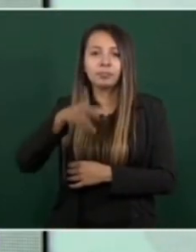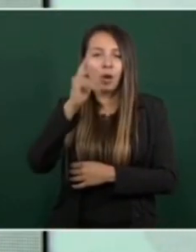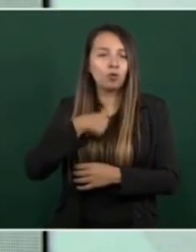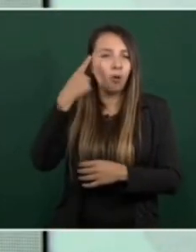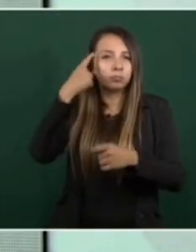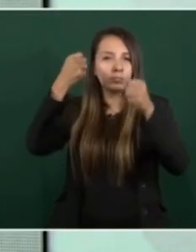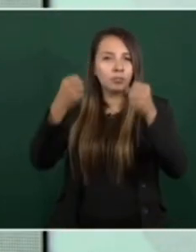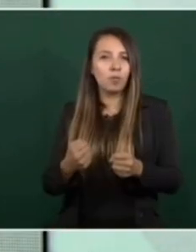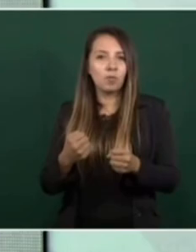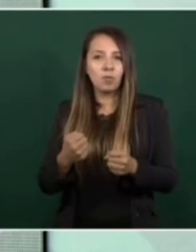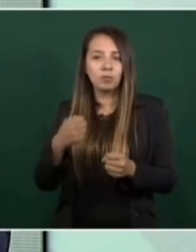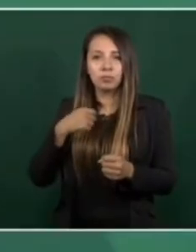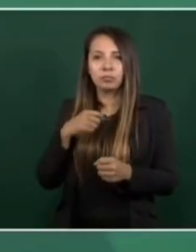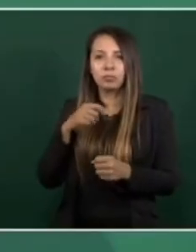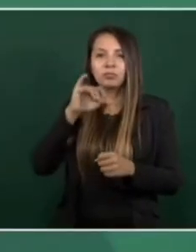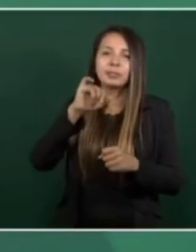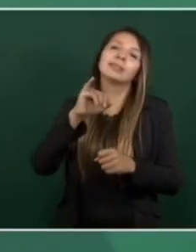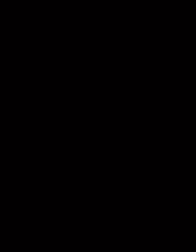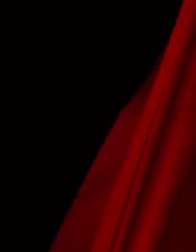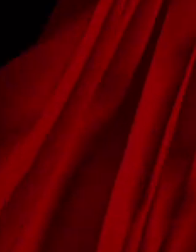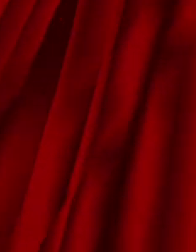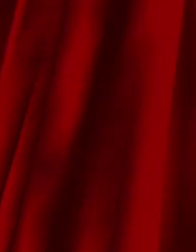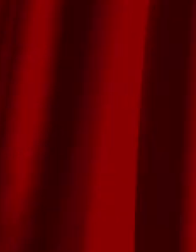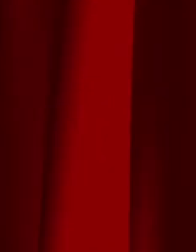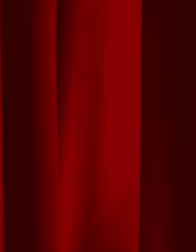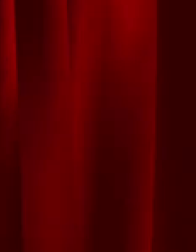no tengo duda este equipo propaganda